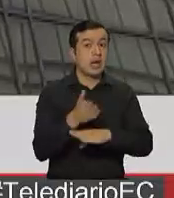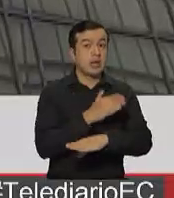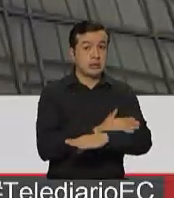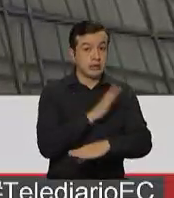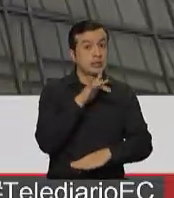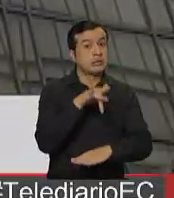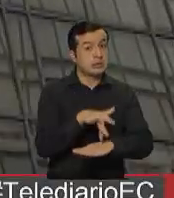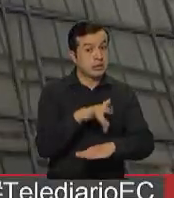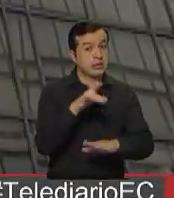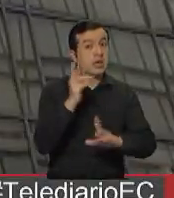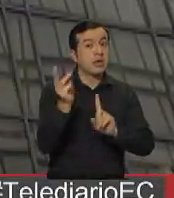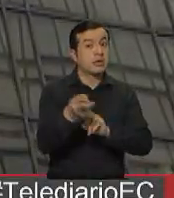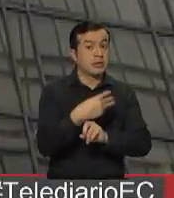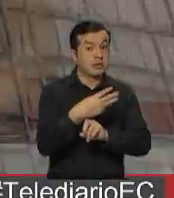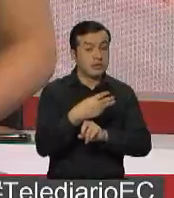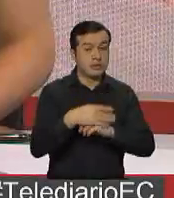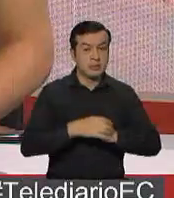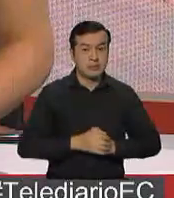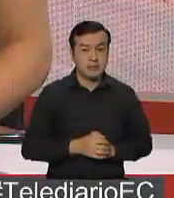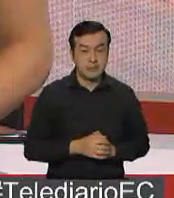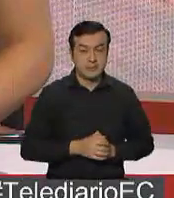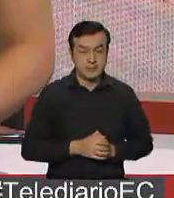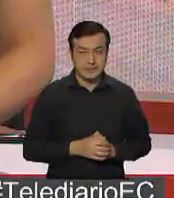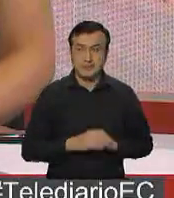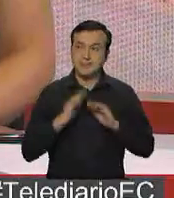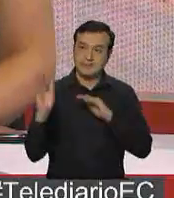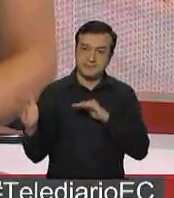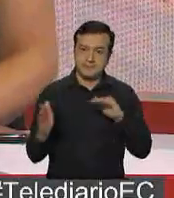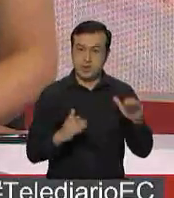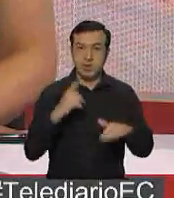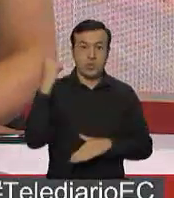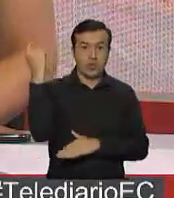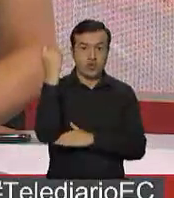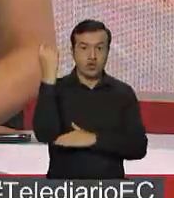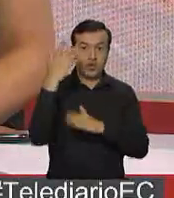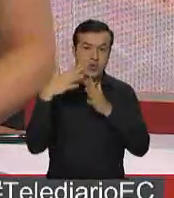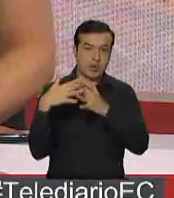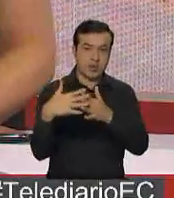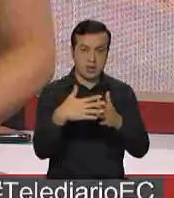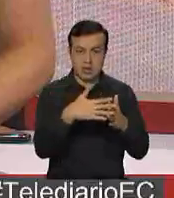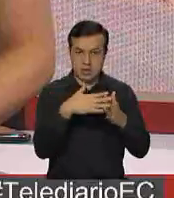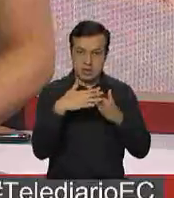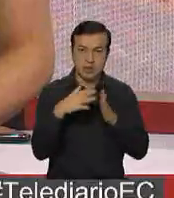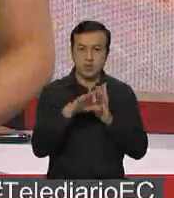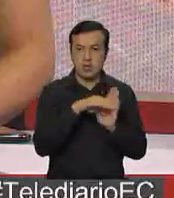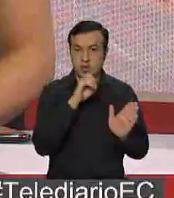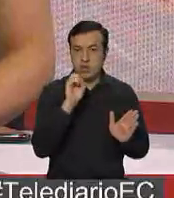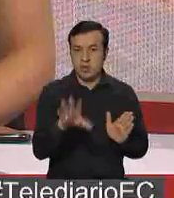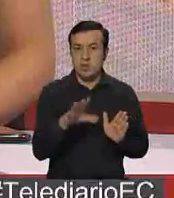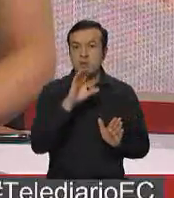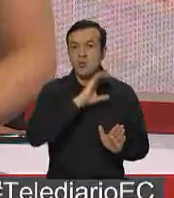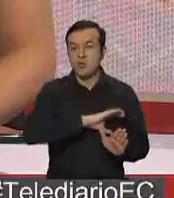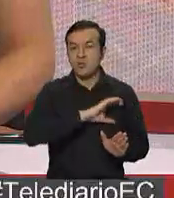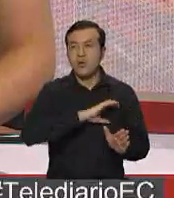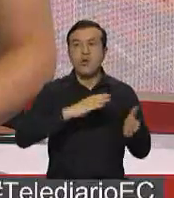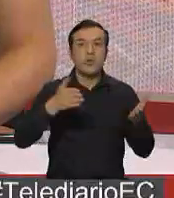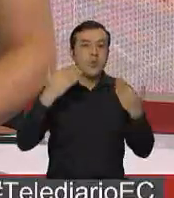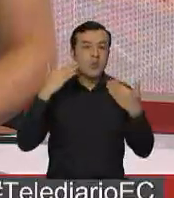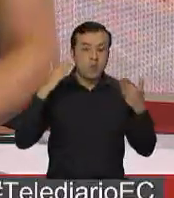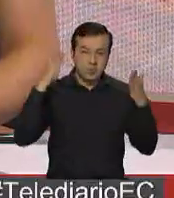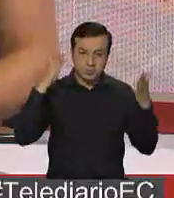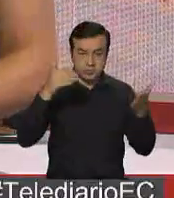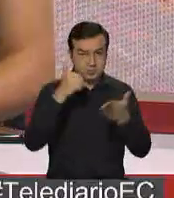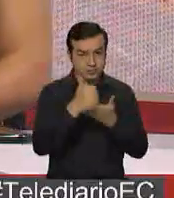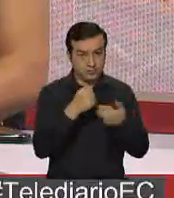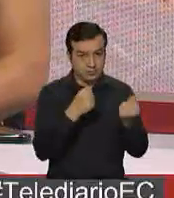Luis Alfredo Zúñiga, Ecuador TV. Entre las fundaciones norteamericanas realizaron una donación al municipio de Guayaquil para atención en salud.